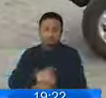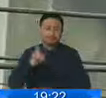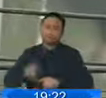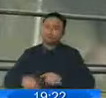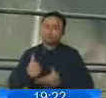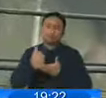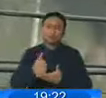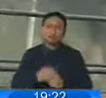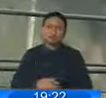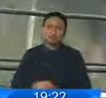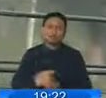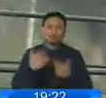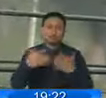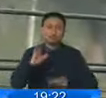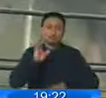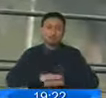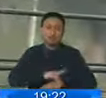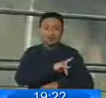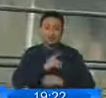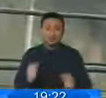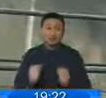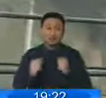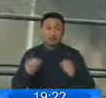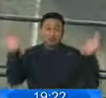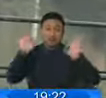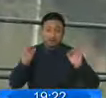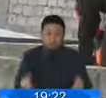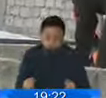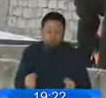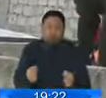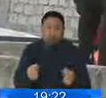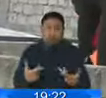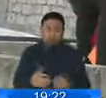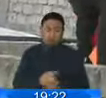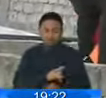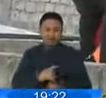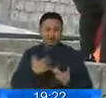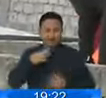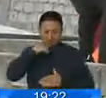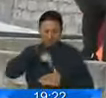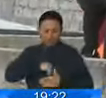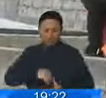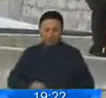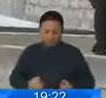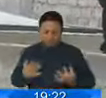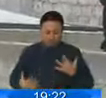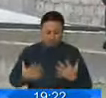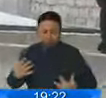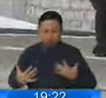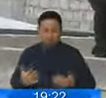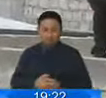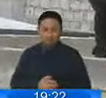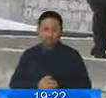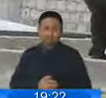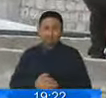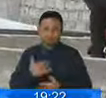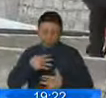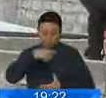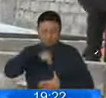hacer. Lamentablemente, producto de la sobrecarga de energía que recibió, tenía quemaduras profundas en todo su cuerpo que complicaron sus